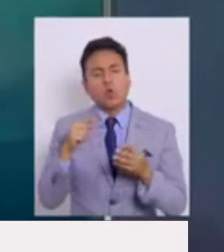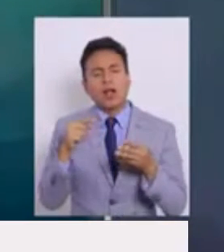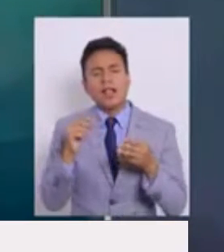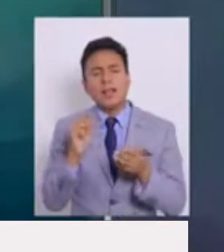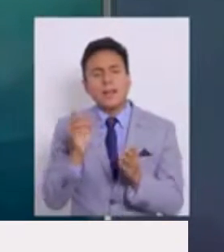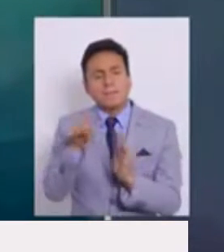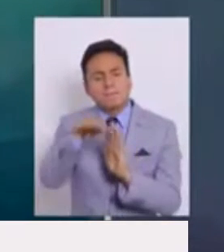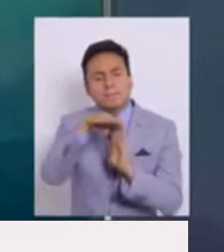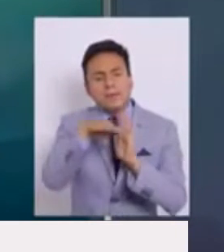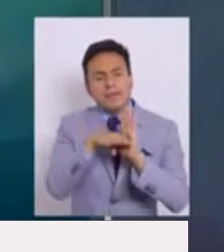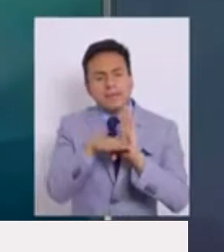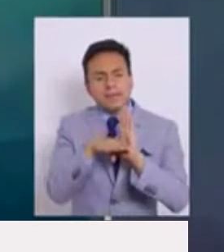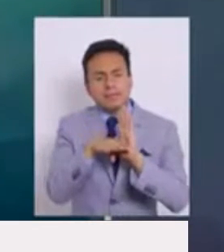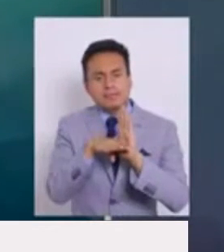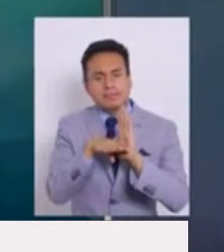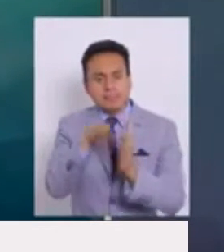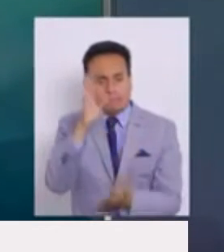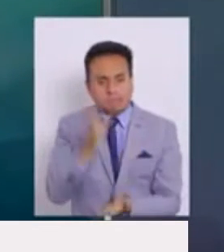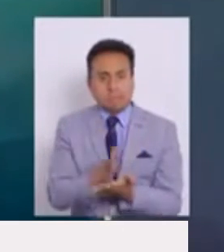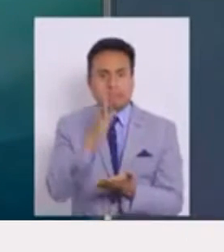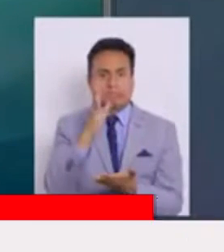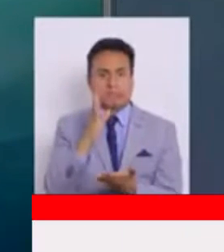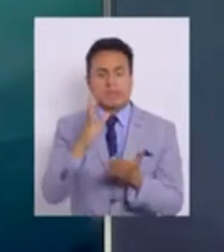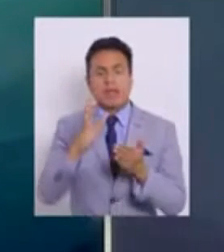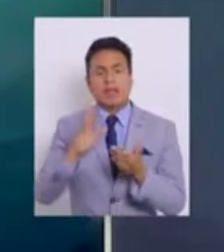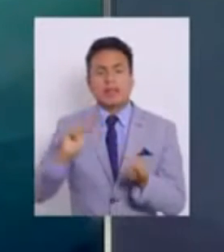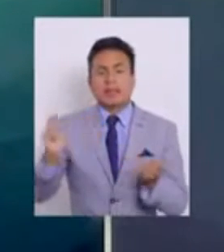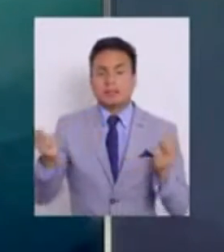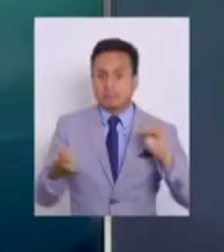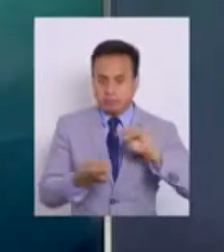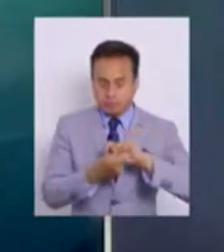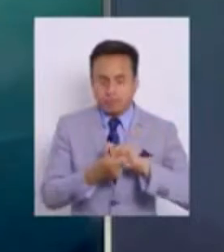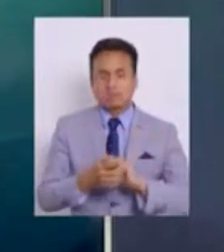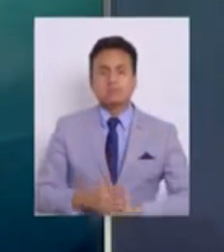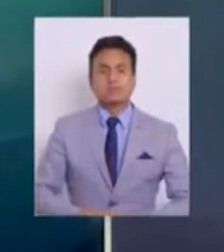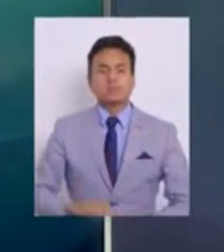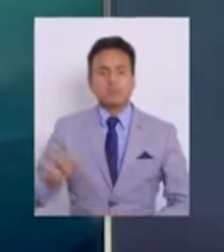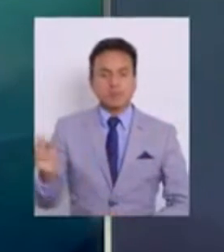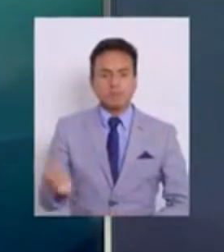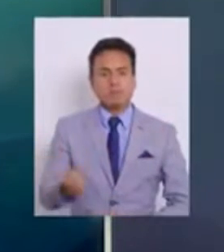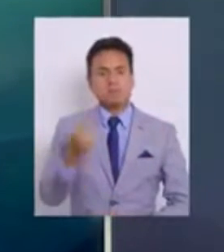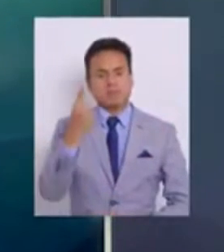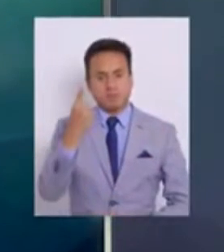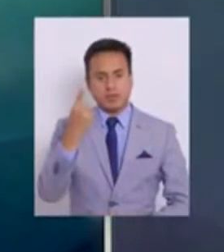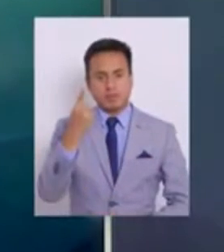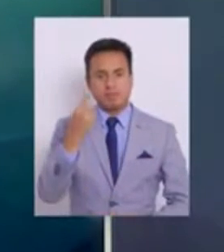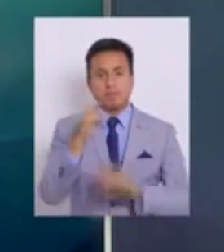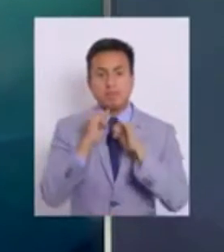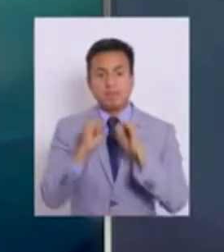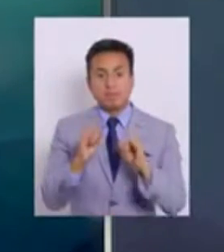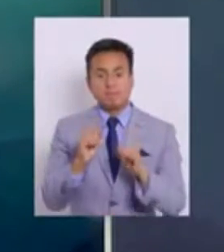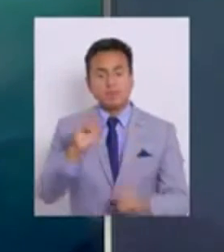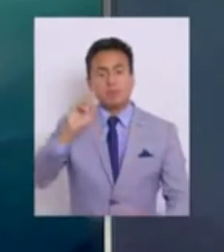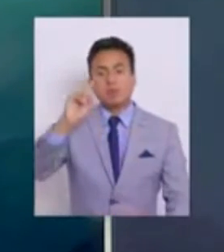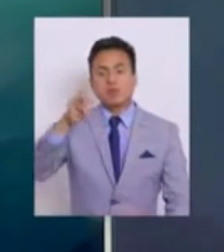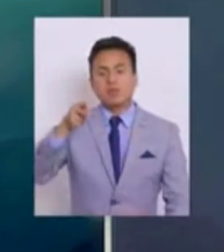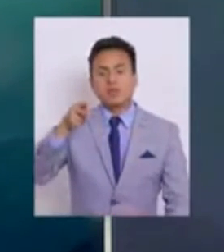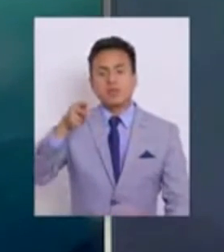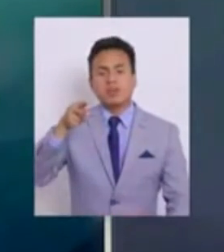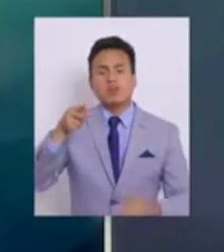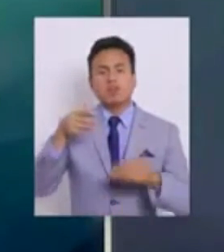esas medidas que vamos a endurecer durante la etapa de transición primero que nada se va a prohibir el